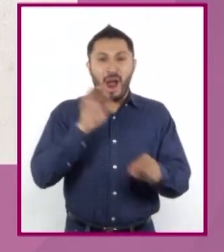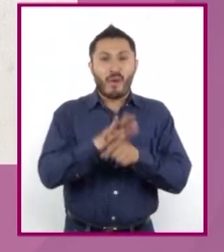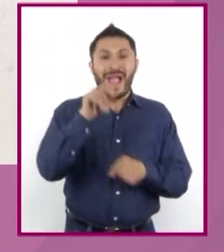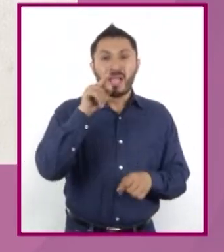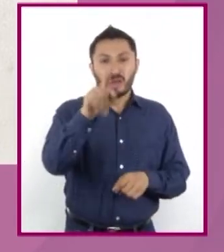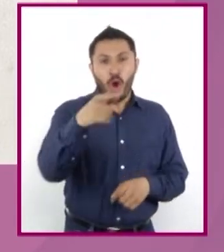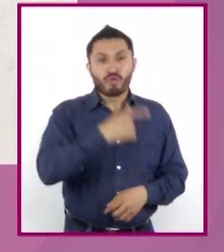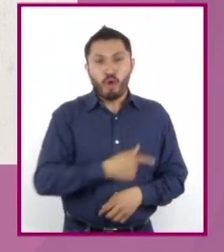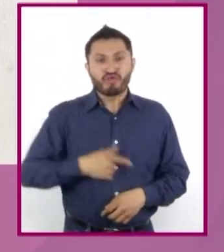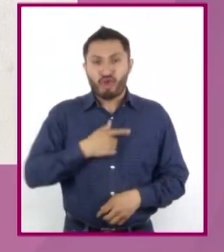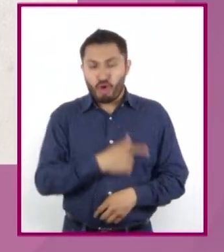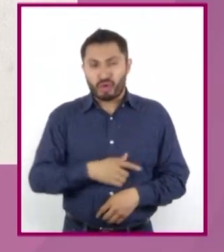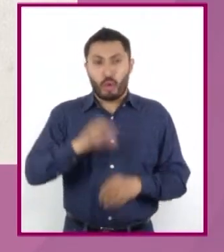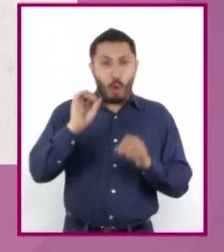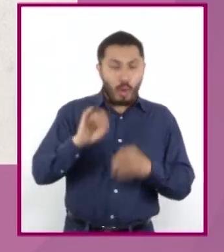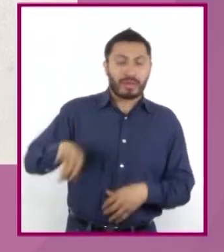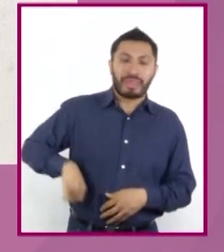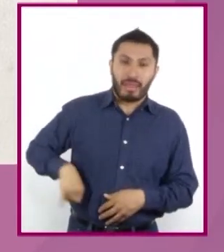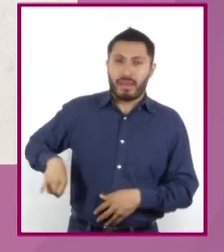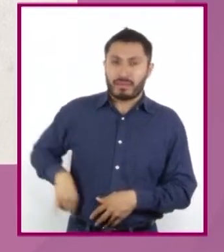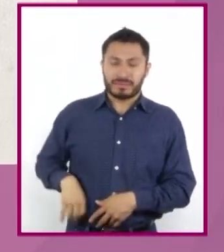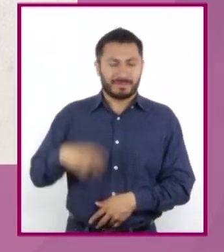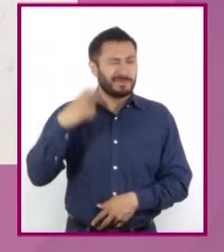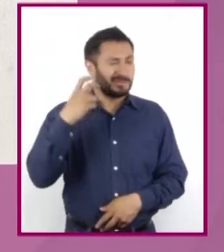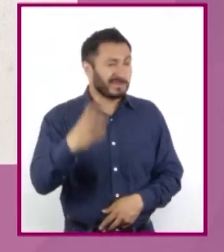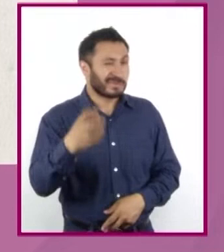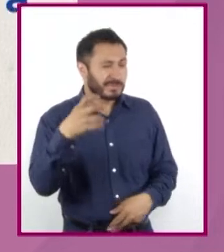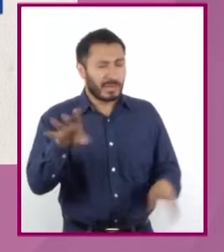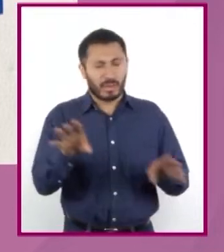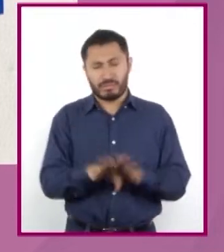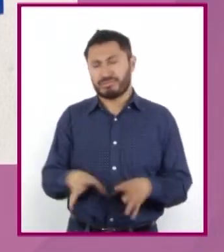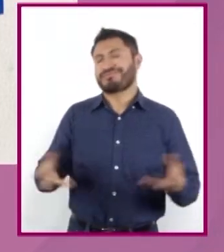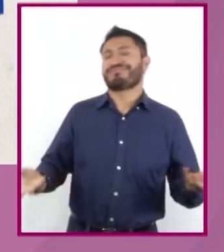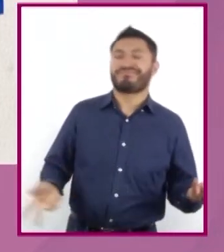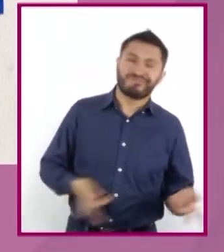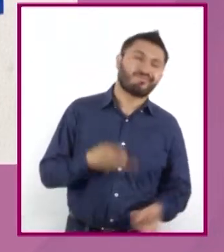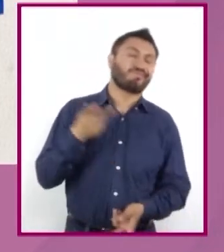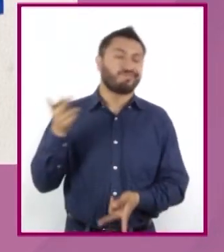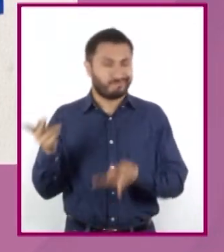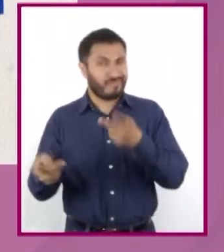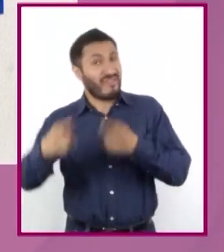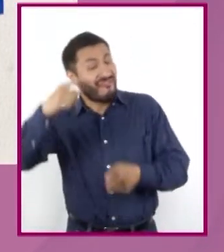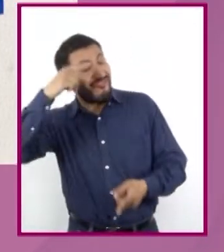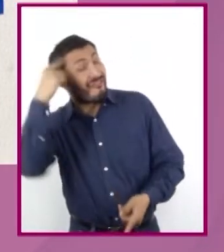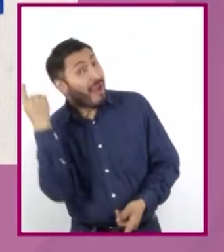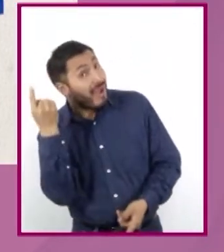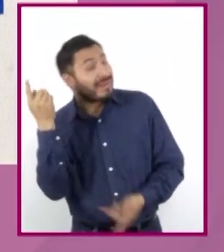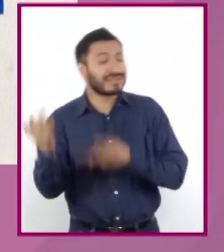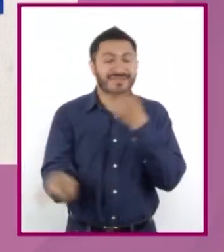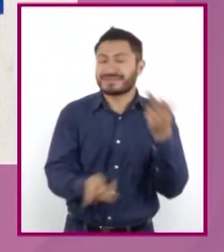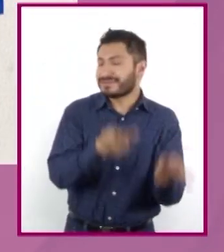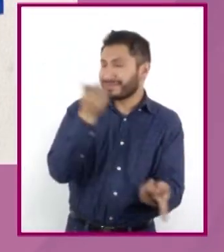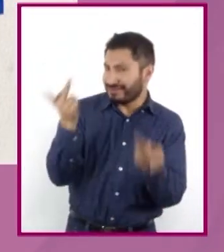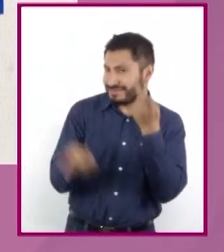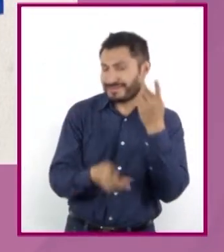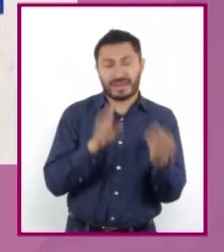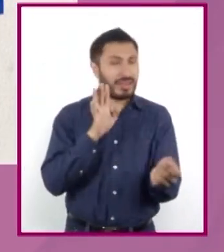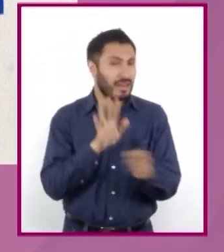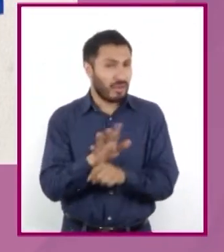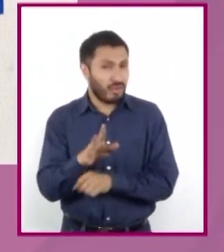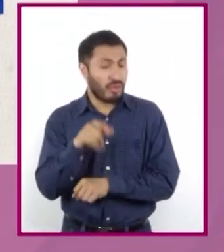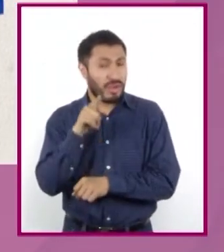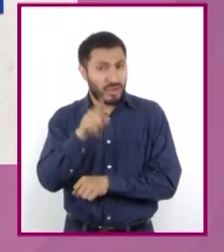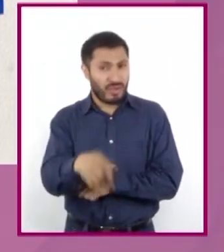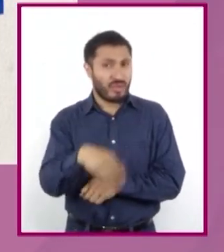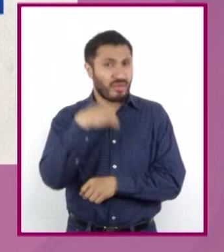intereses, porque a partir de ello podrán fácilmente cuestionar o formular preguntas de lo que quieren saber